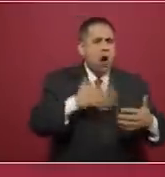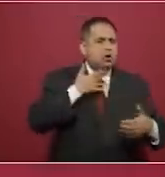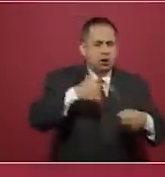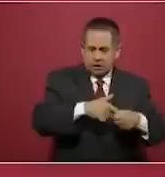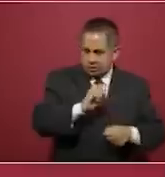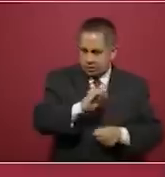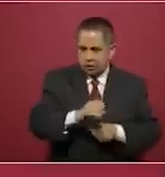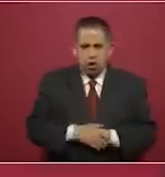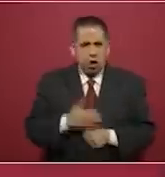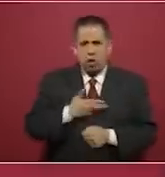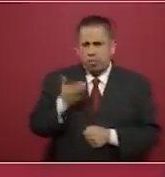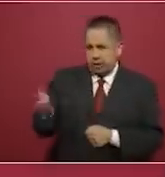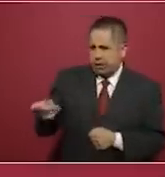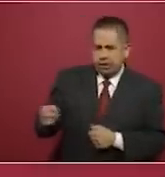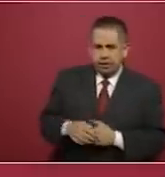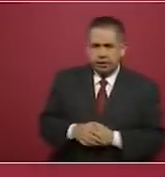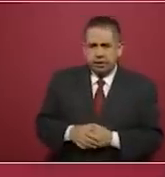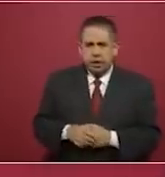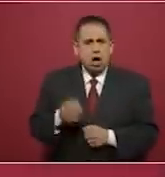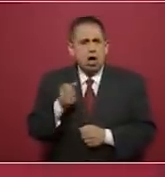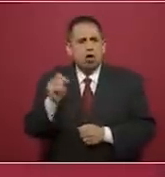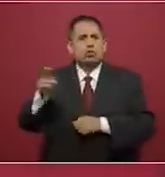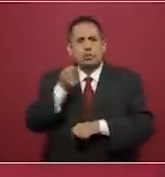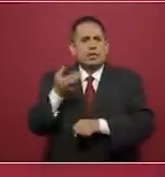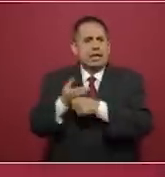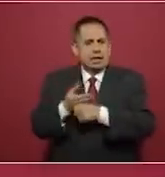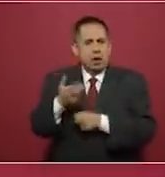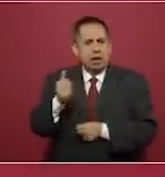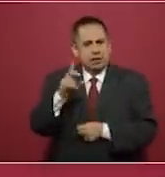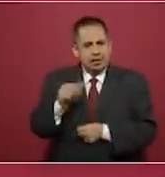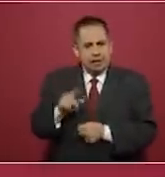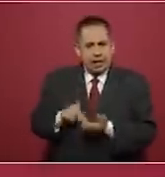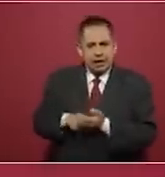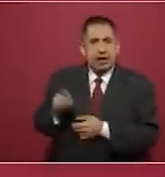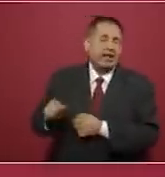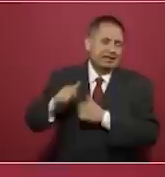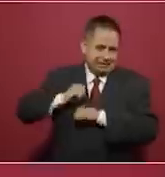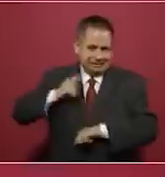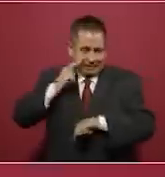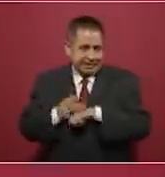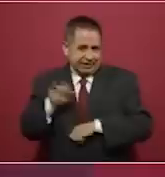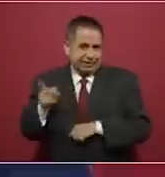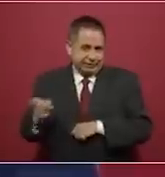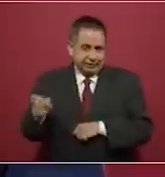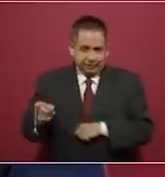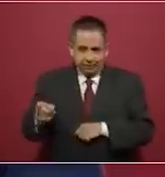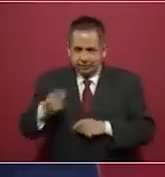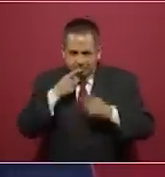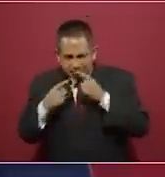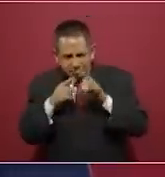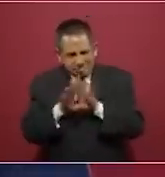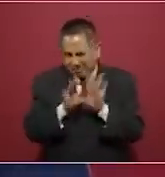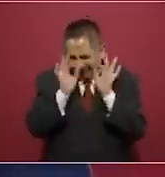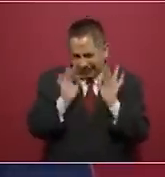le voy a pedir al subsecretario de hacienda que es el encargado del análisis